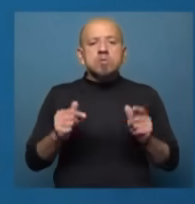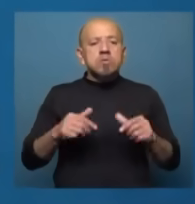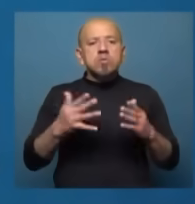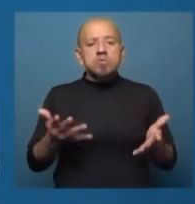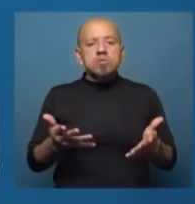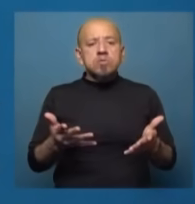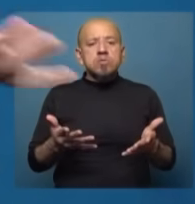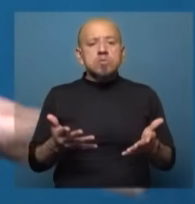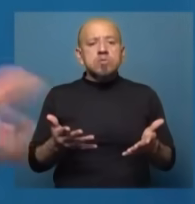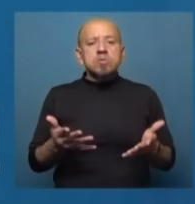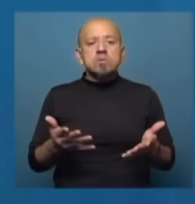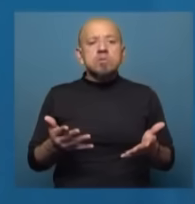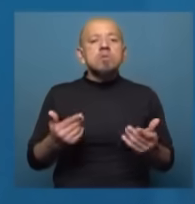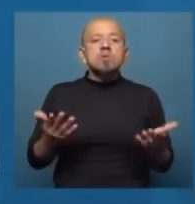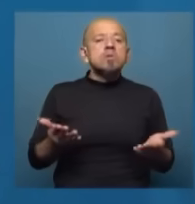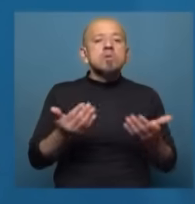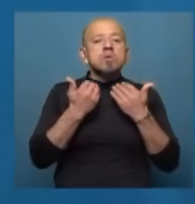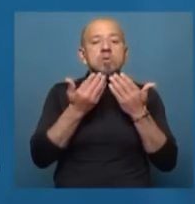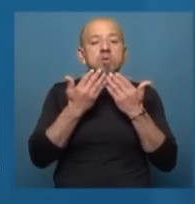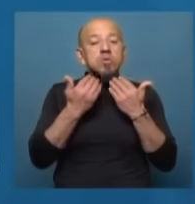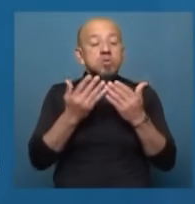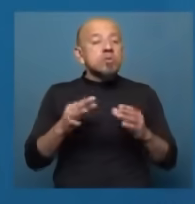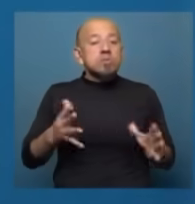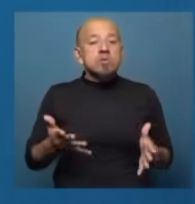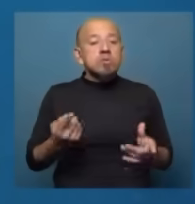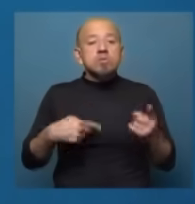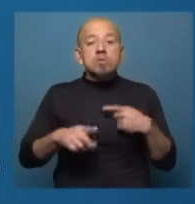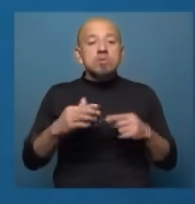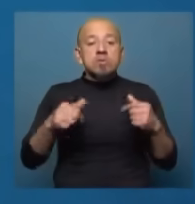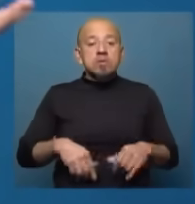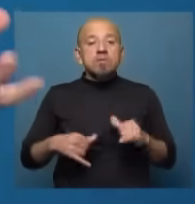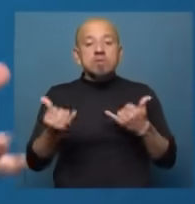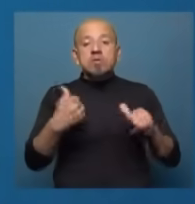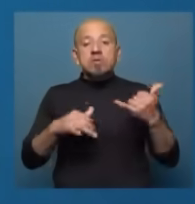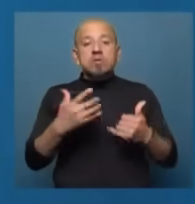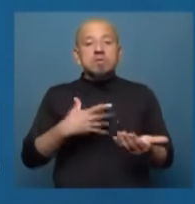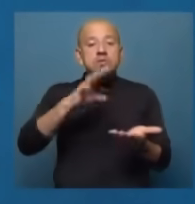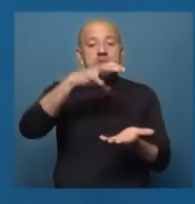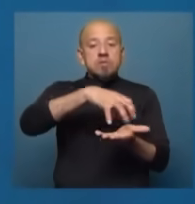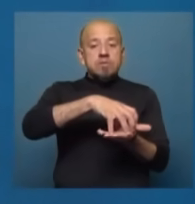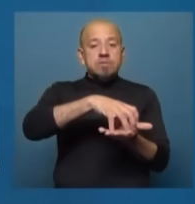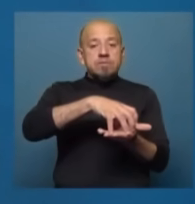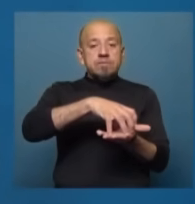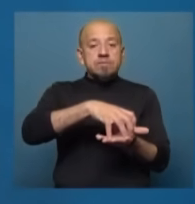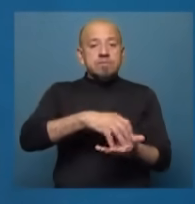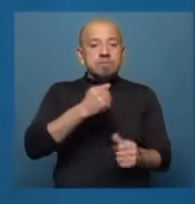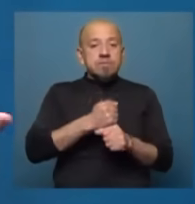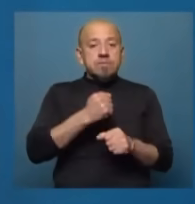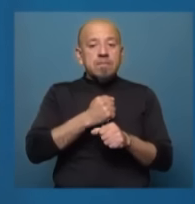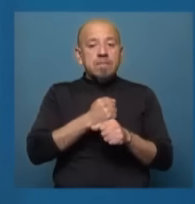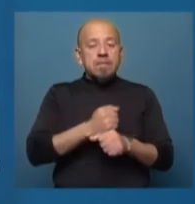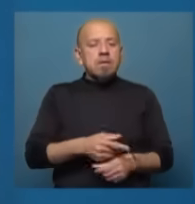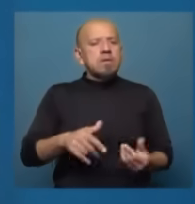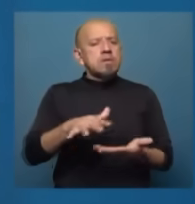al consultorio o sea no sé en realidad no sé qué fue lo que pasó pero la noticia que llegó era que nos quedábamos en lugar para trabajar o sea esa